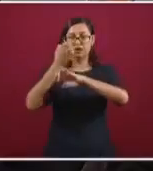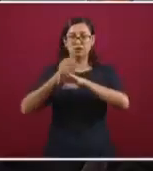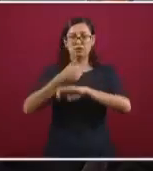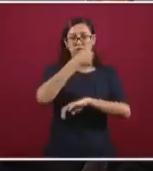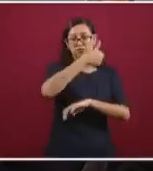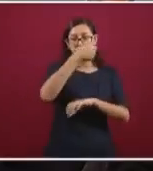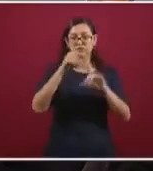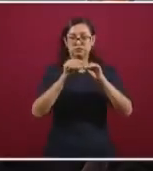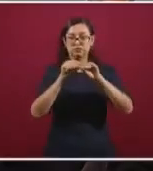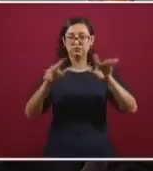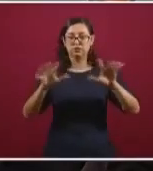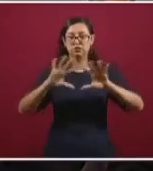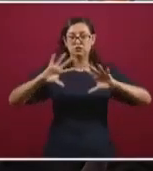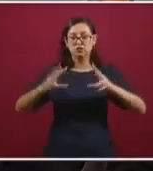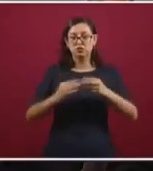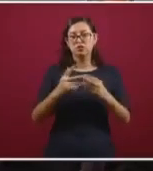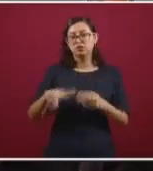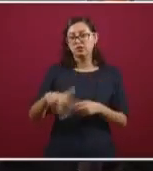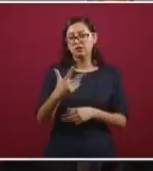vemos